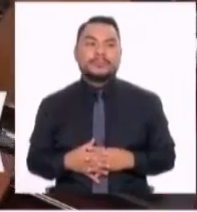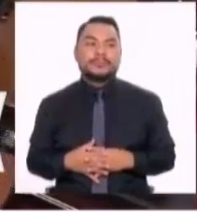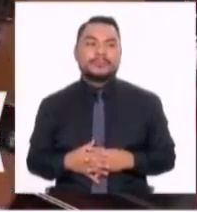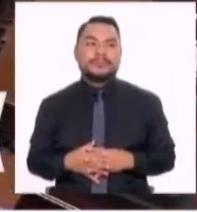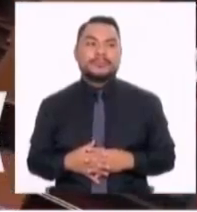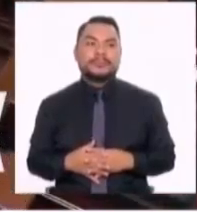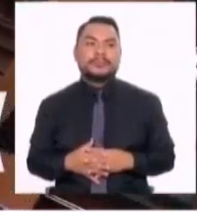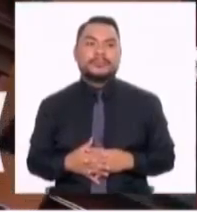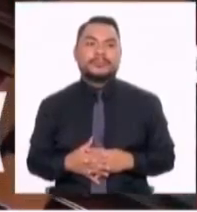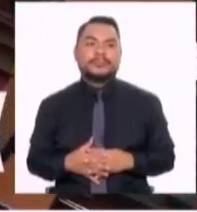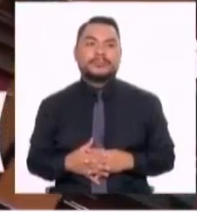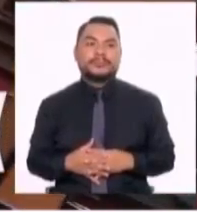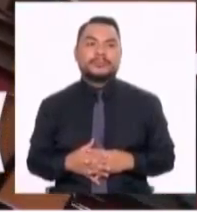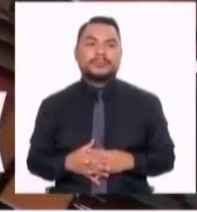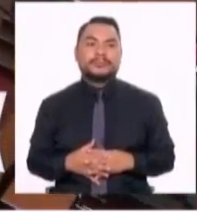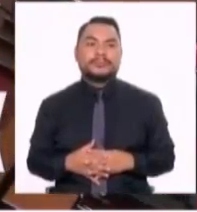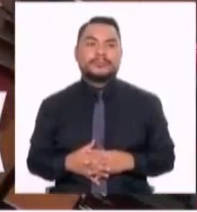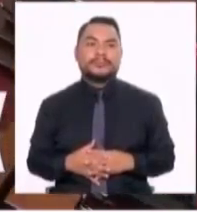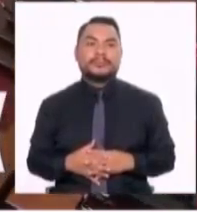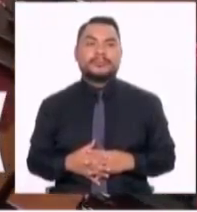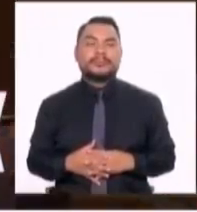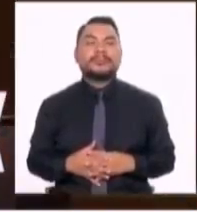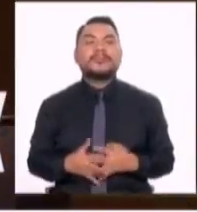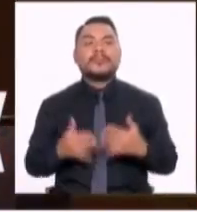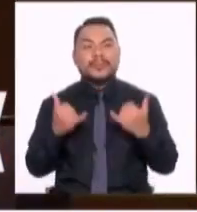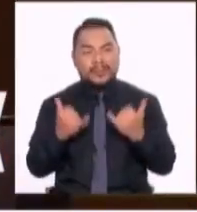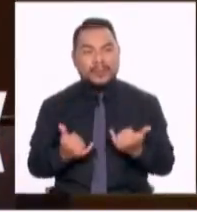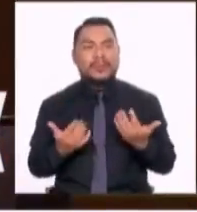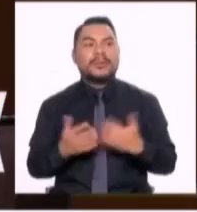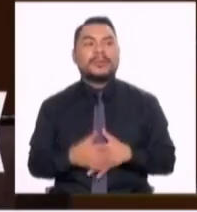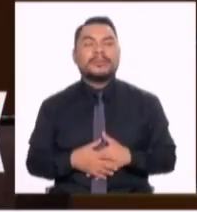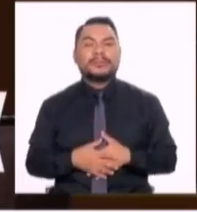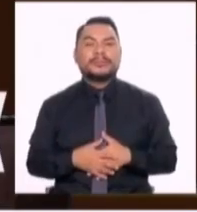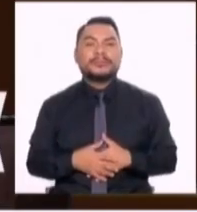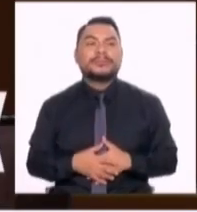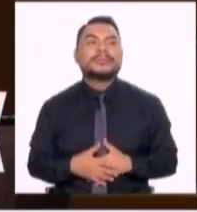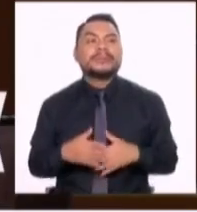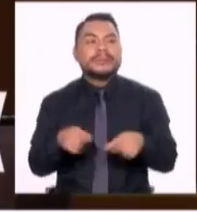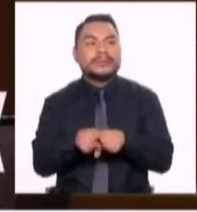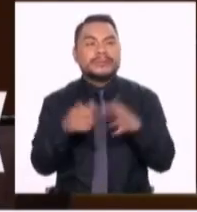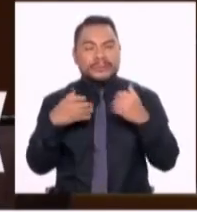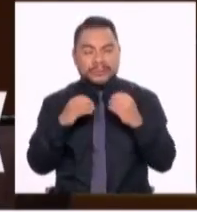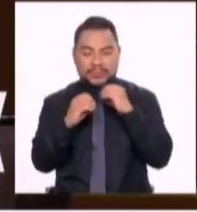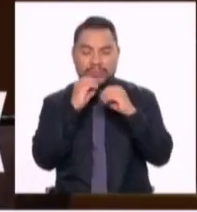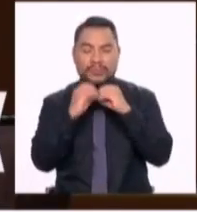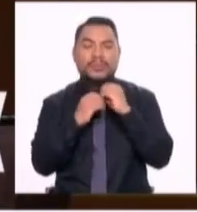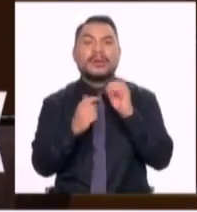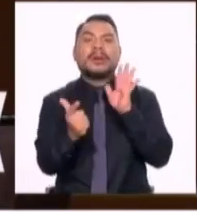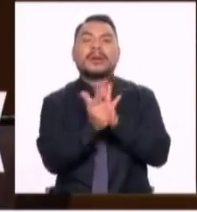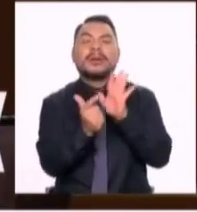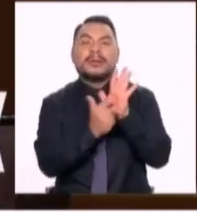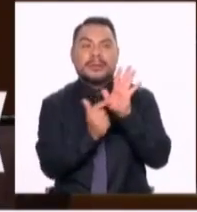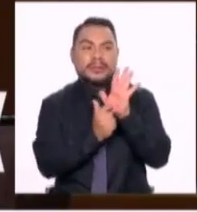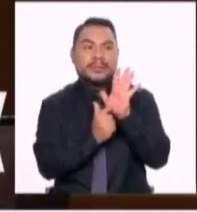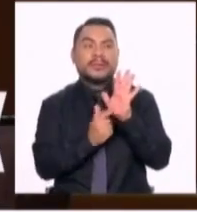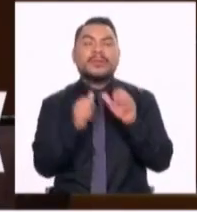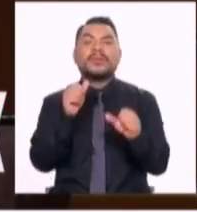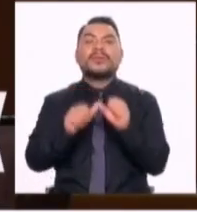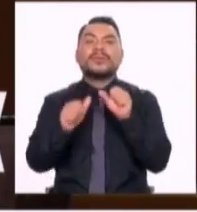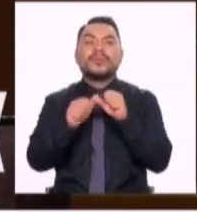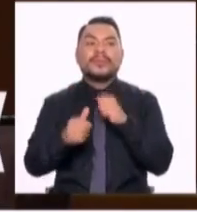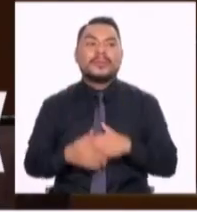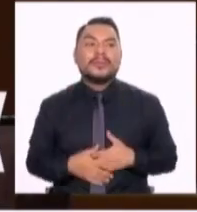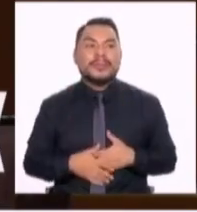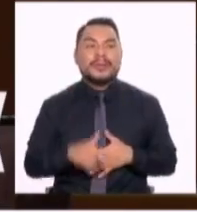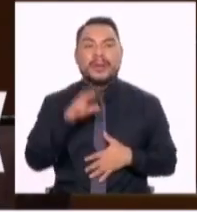Conclusión, que no esperamos nada de una señora que está en el Palacio de Gobierno, porque no nos ha ofrecido nada.